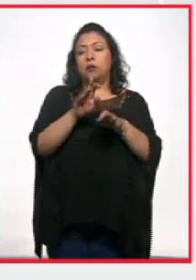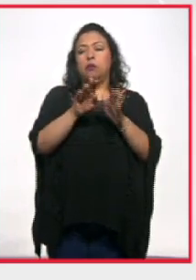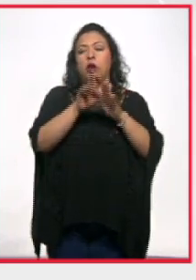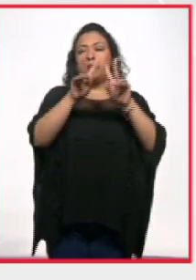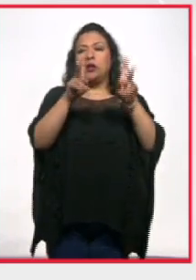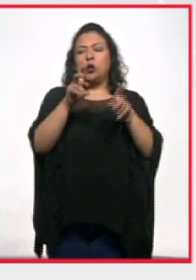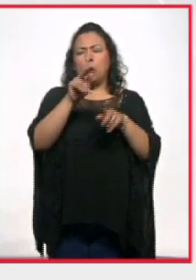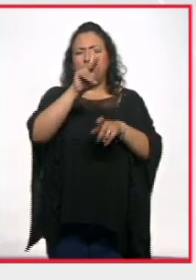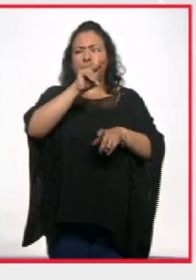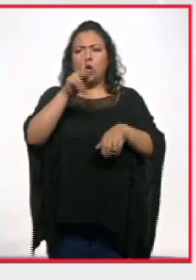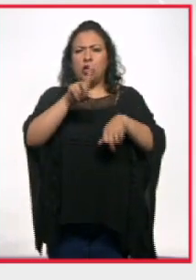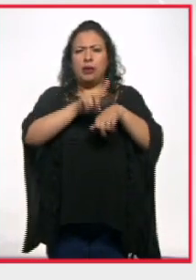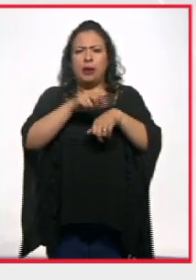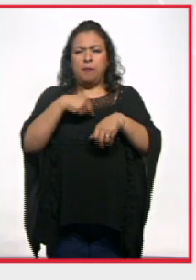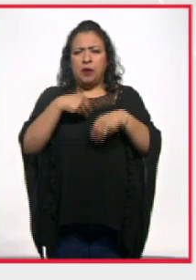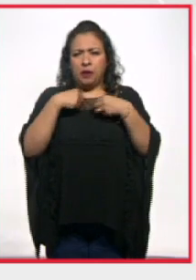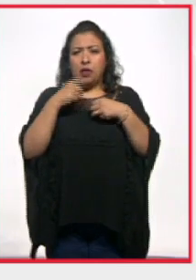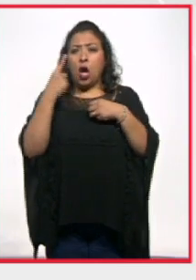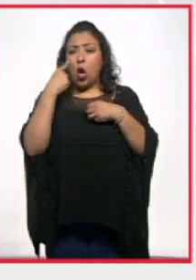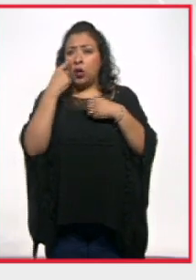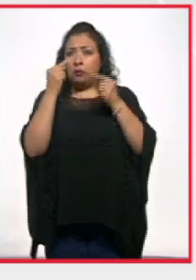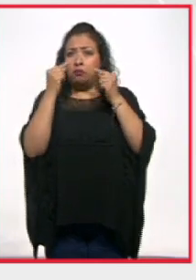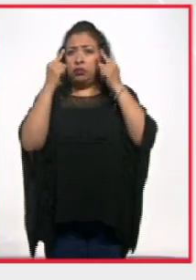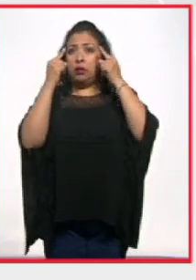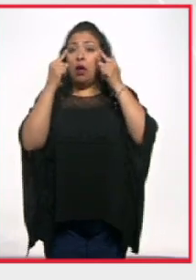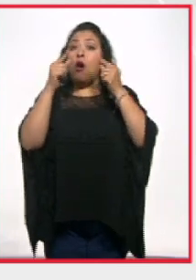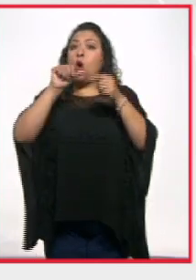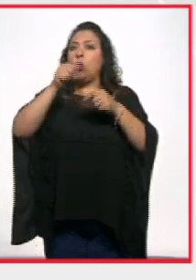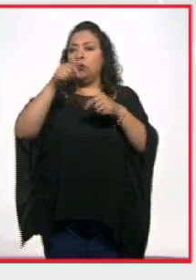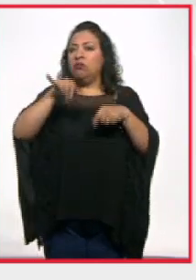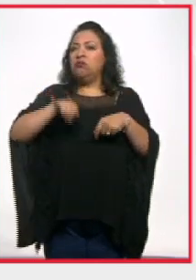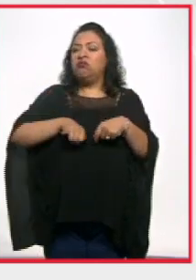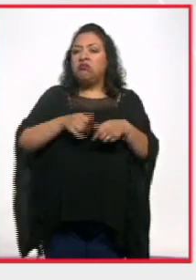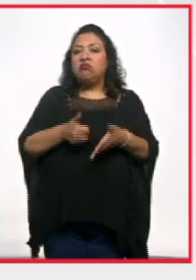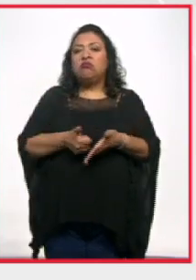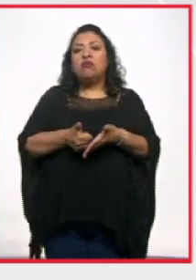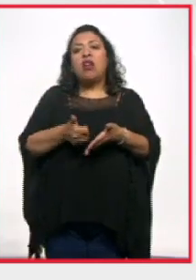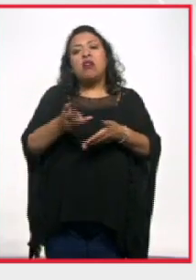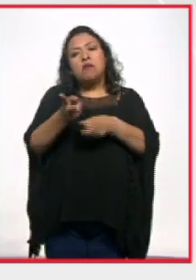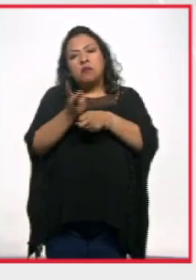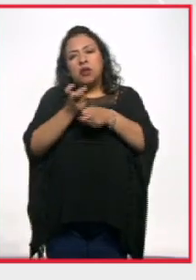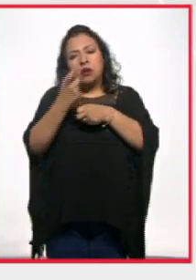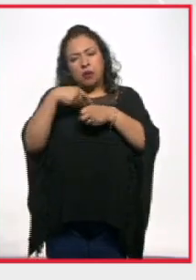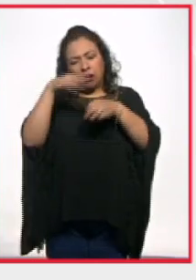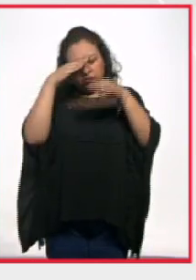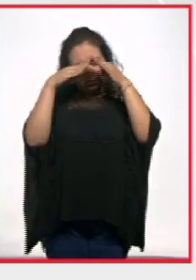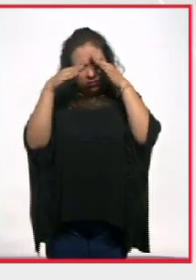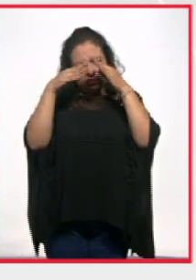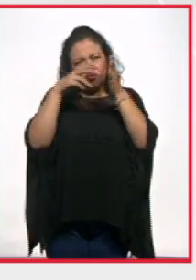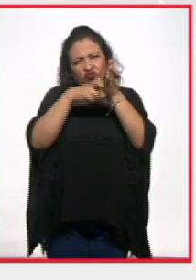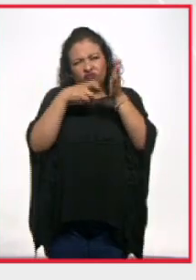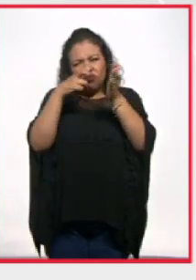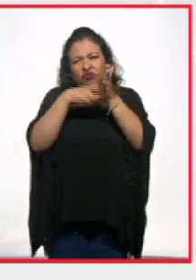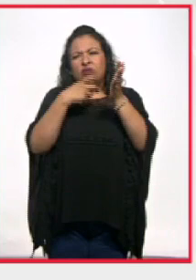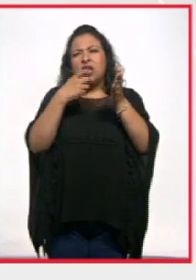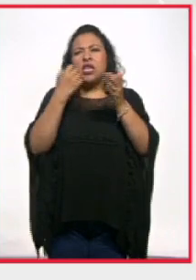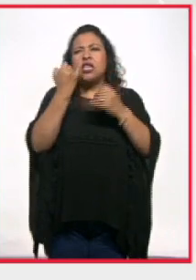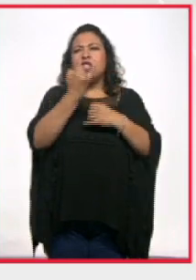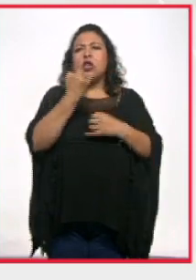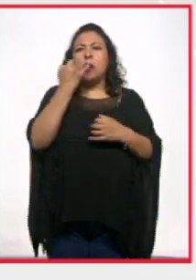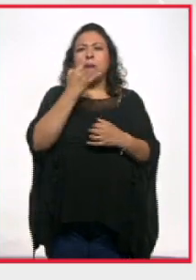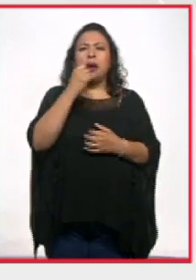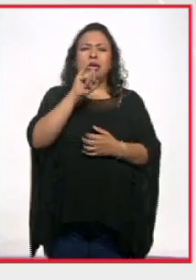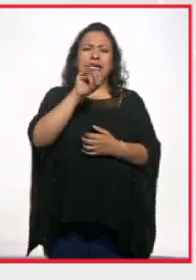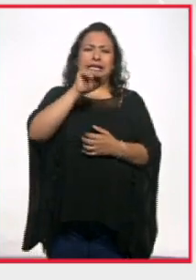abiertos, trae algo que resulta interesante. Y que nos invite a reflexionar sobre el correcto uso del idioma hinche farofe. Así se llama el